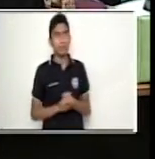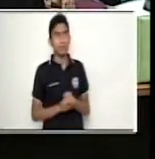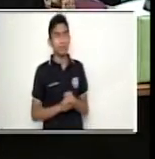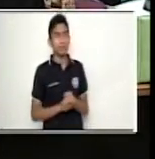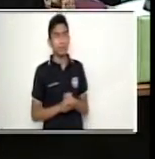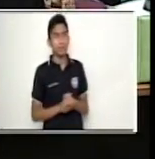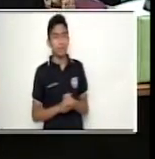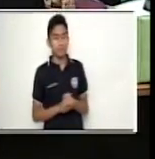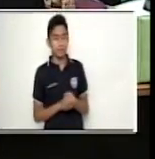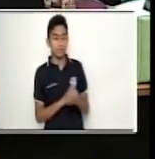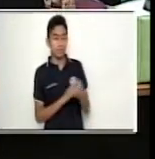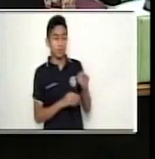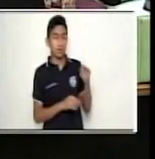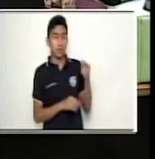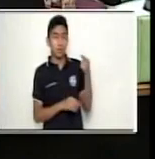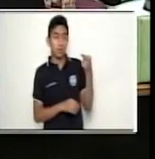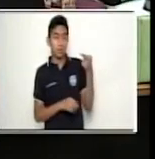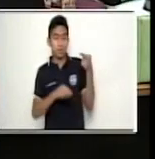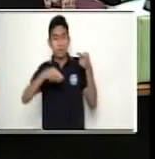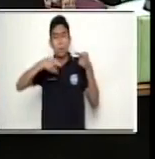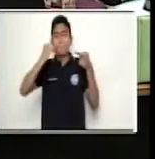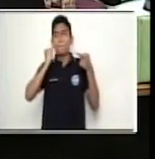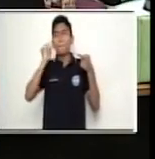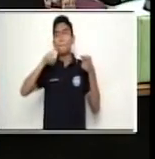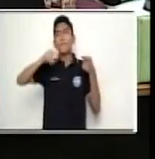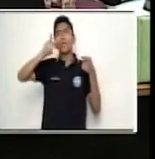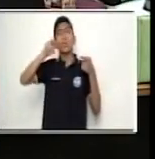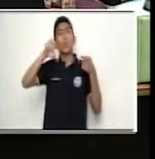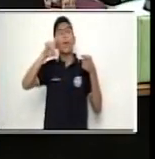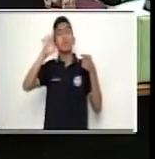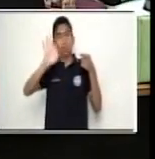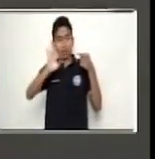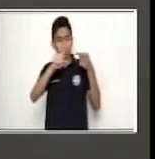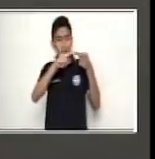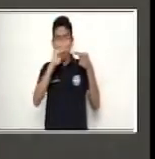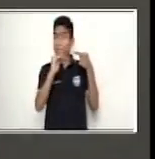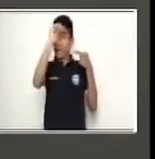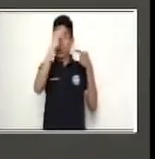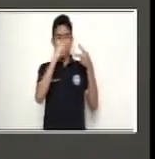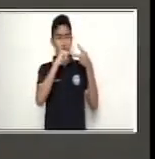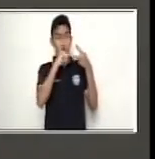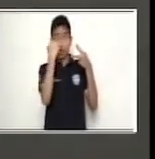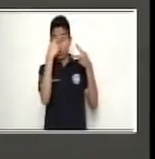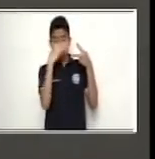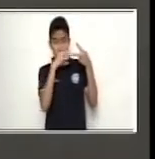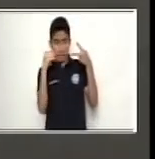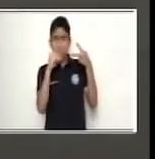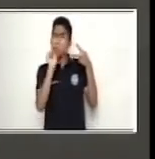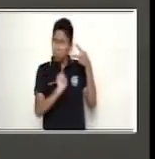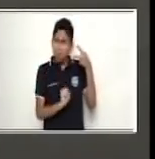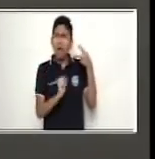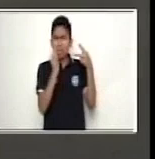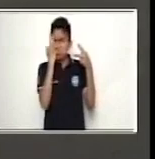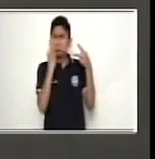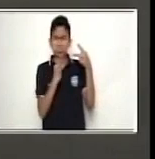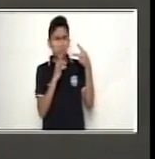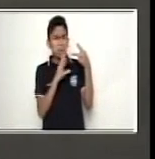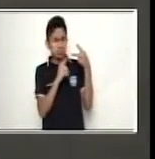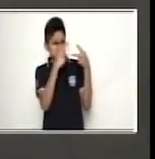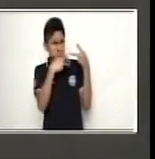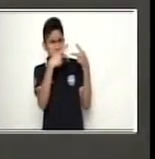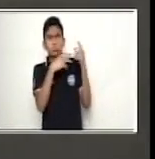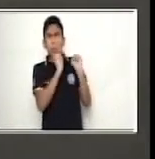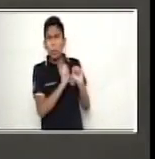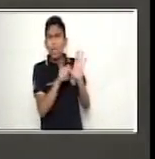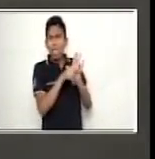minuendo es mayor que el sustraendo. Entonces podemos empezar a ordenar.